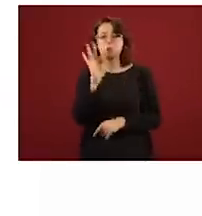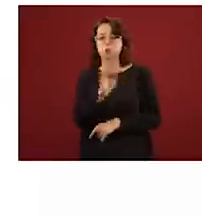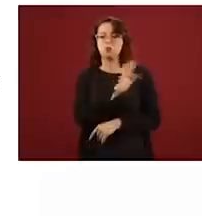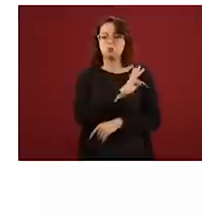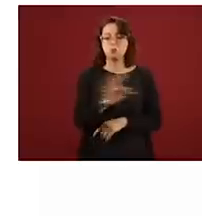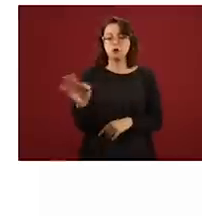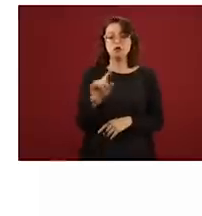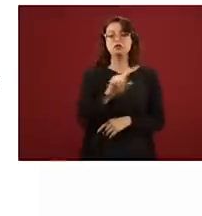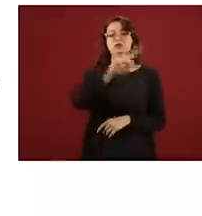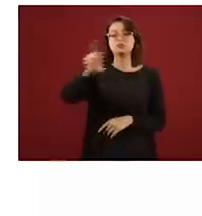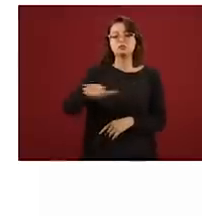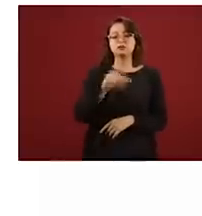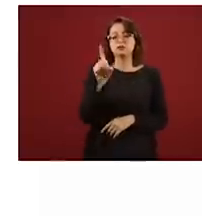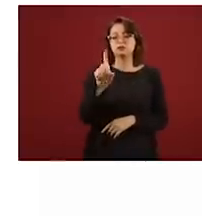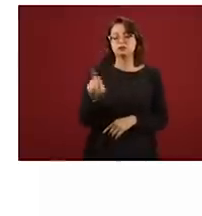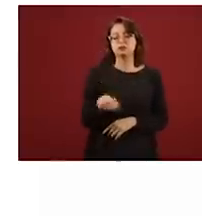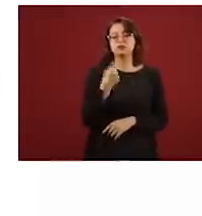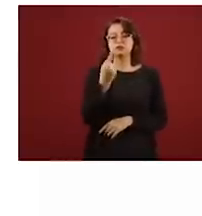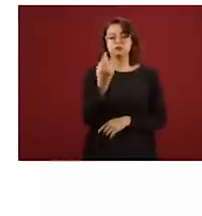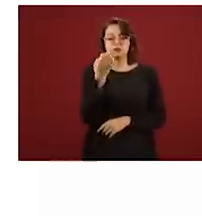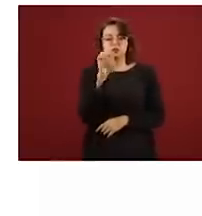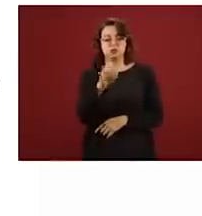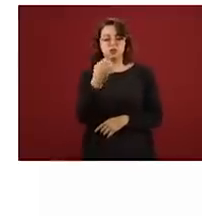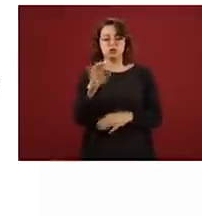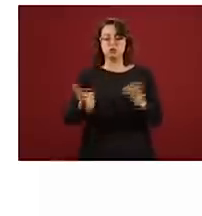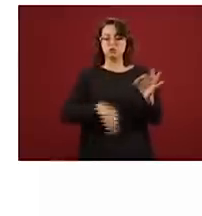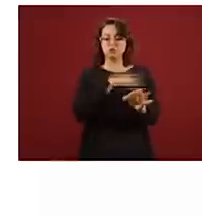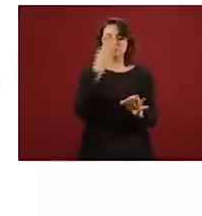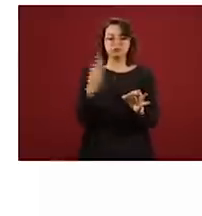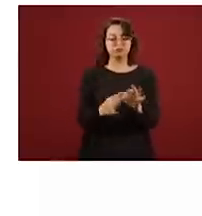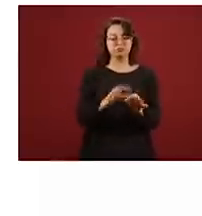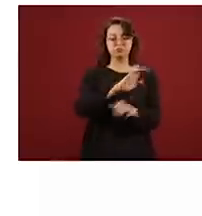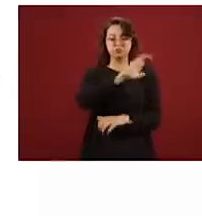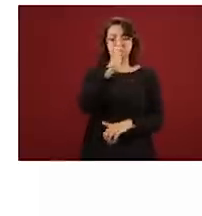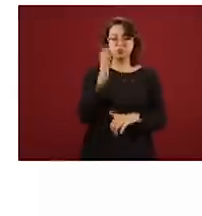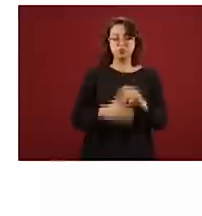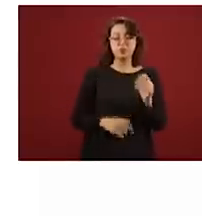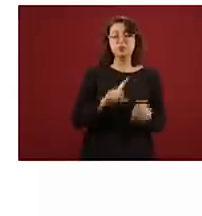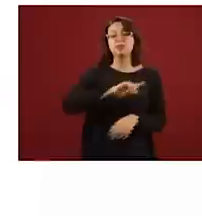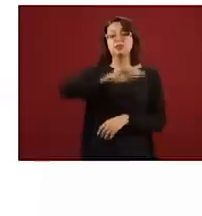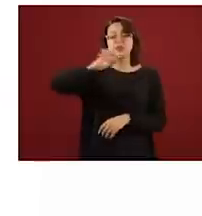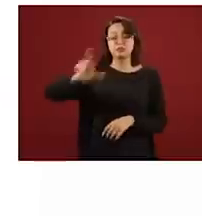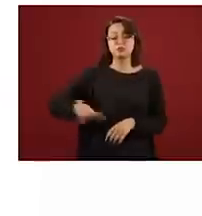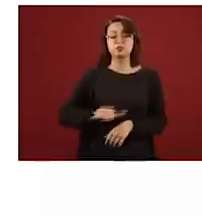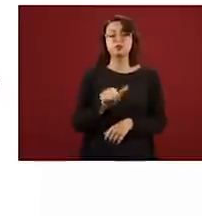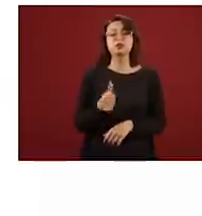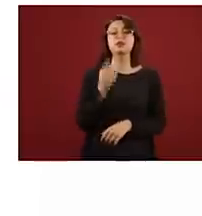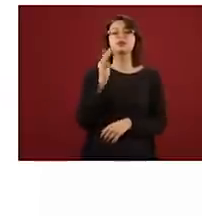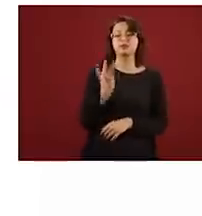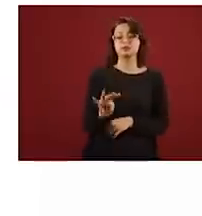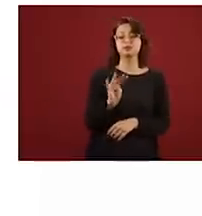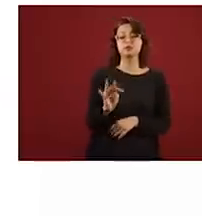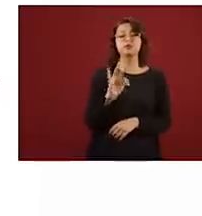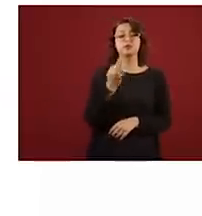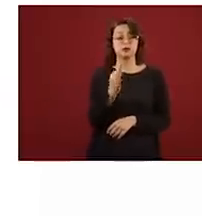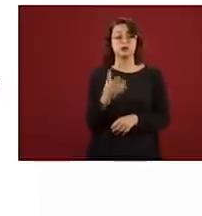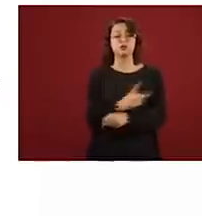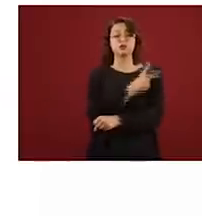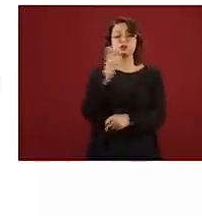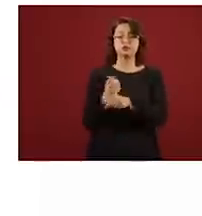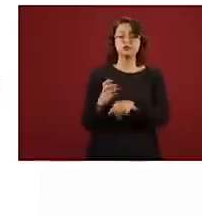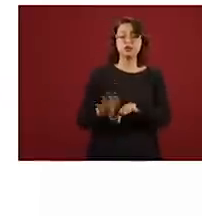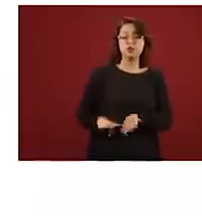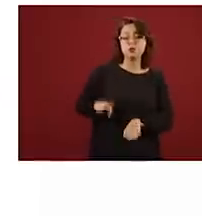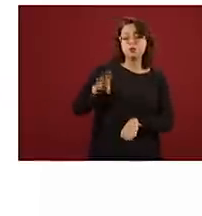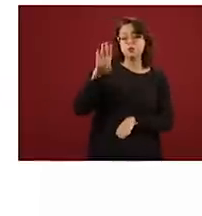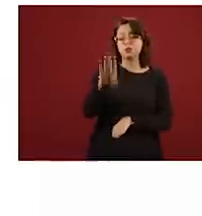el 31 de enero. Esto será seguido por una segunda fase que arranca el 19 de febrero, una vez analizado todas